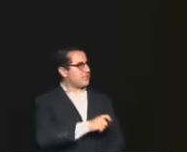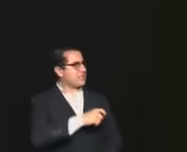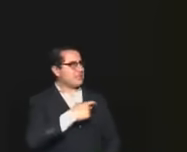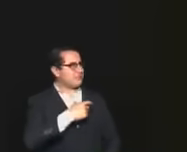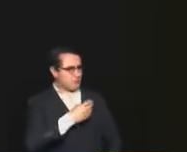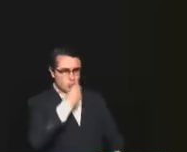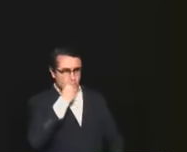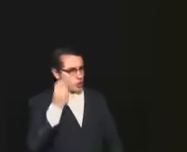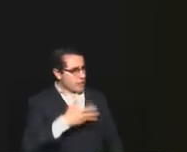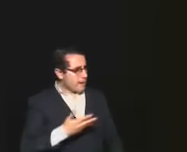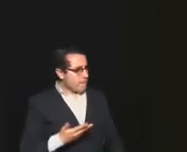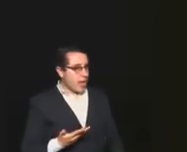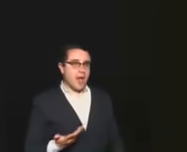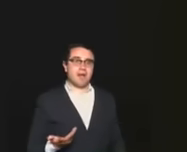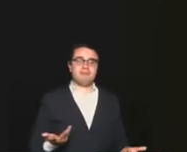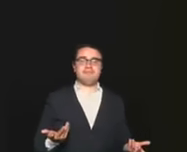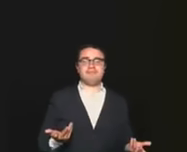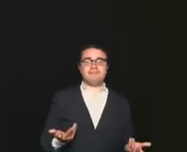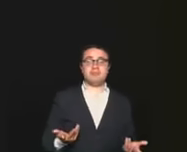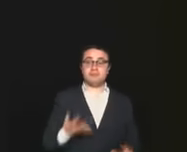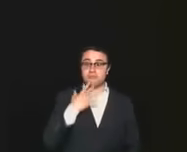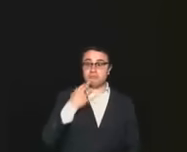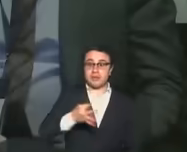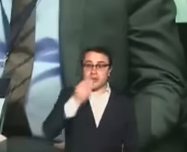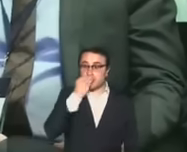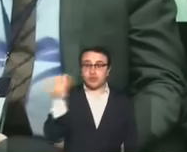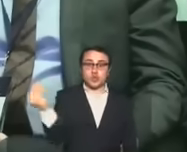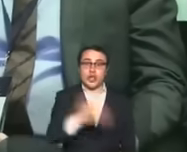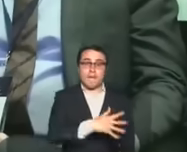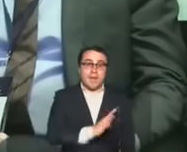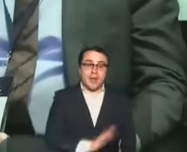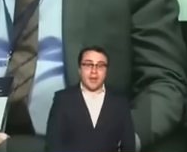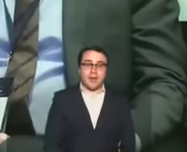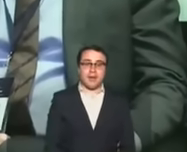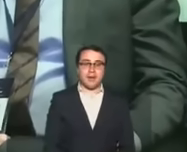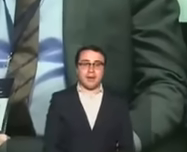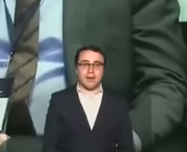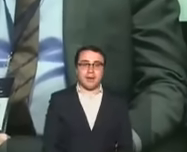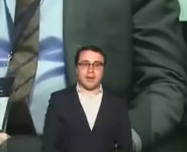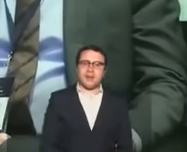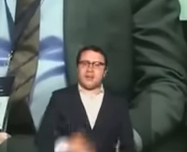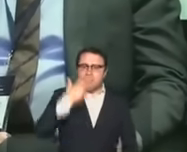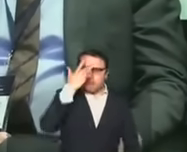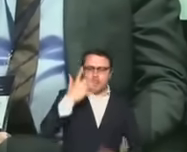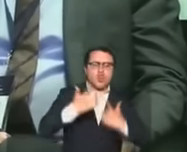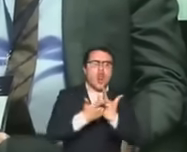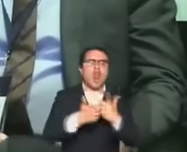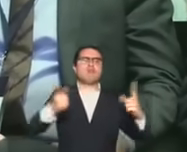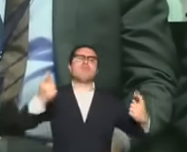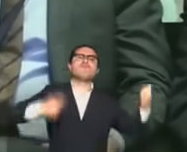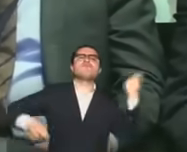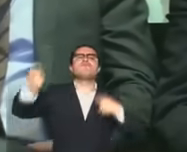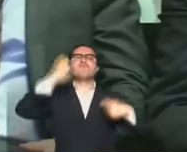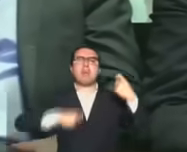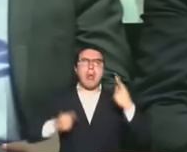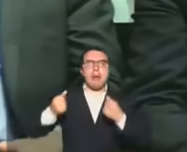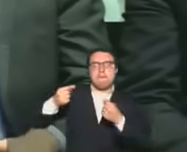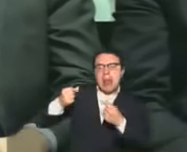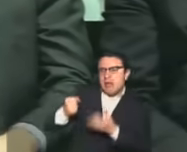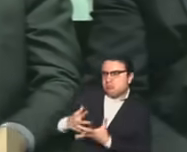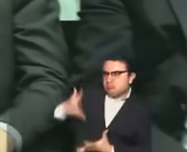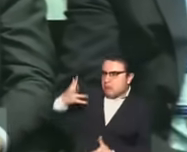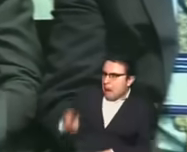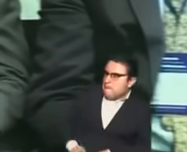nada. Pues no sirve para nada. Porque es el mercado, las condiciones de acumulación de